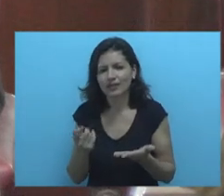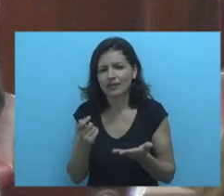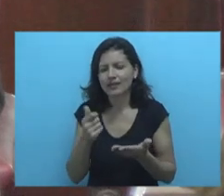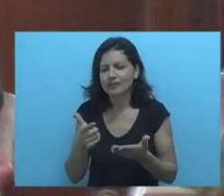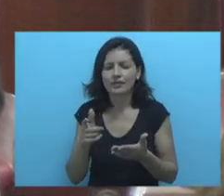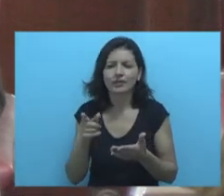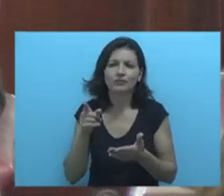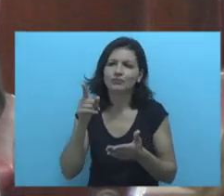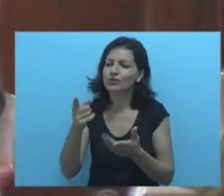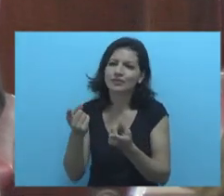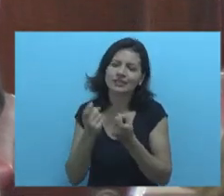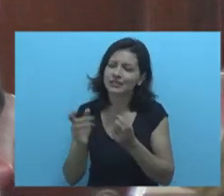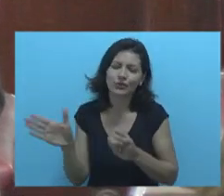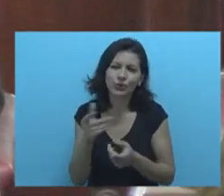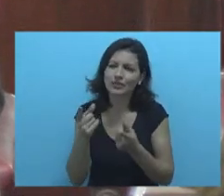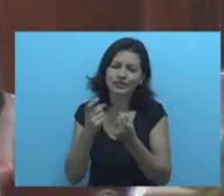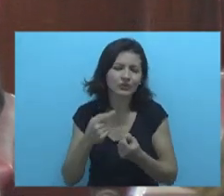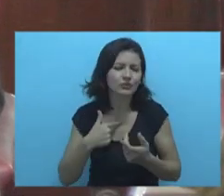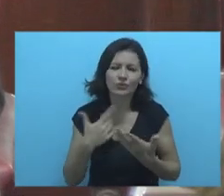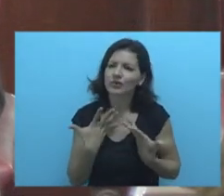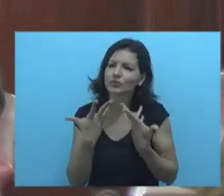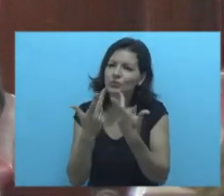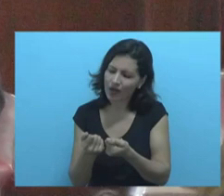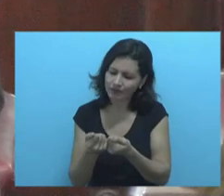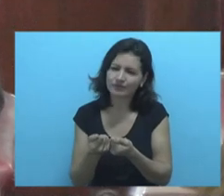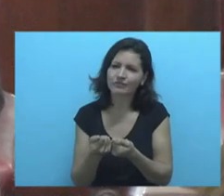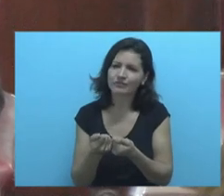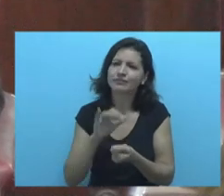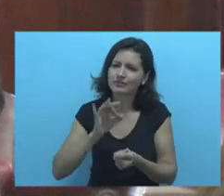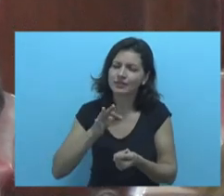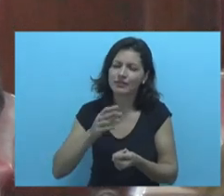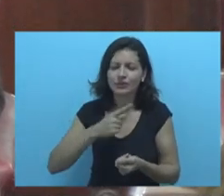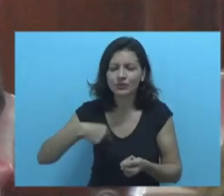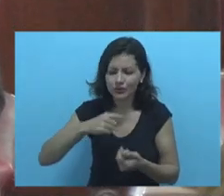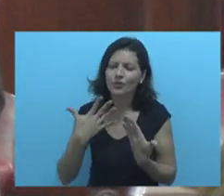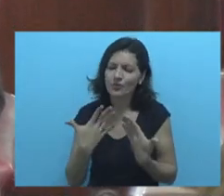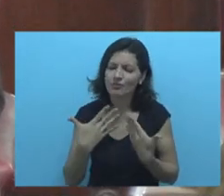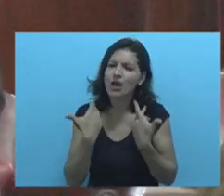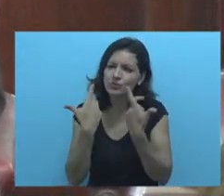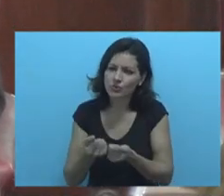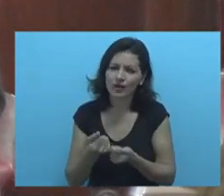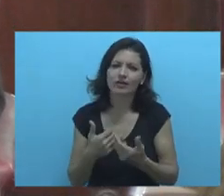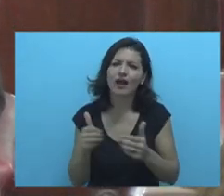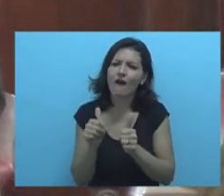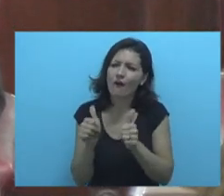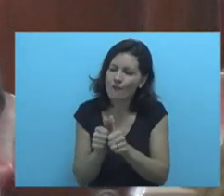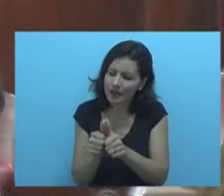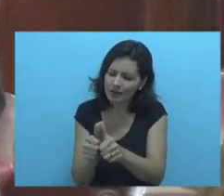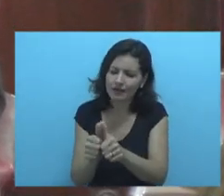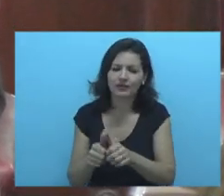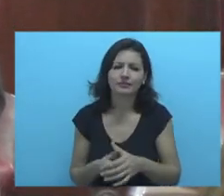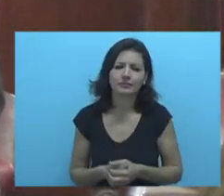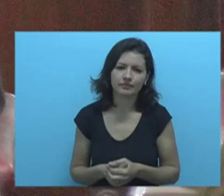todo lo que necesite y en todo lo que nosotros podamos estar, quiero hacerle llegar nuestro mensaje de acompañamiento y de estar para lo